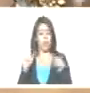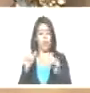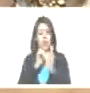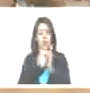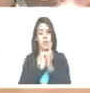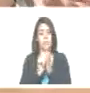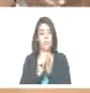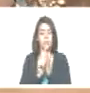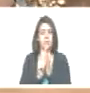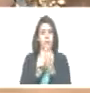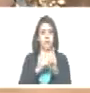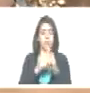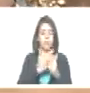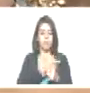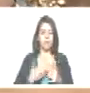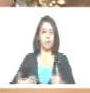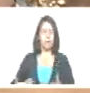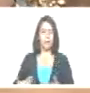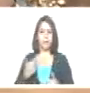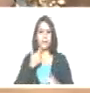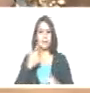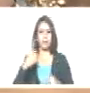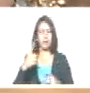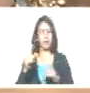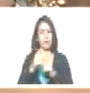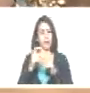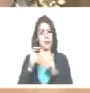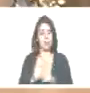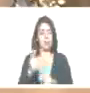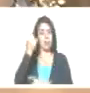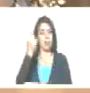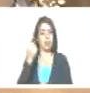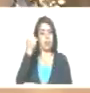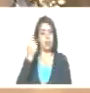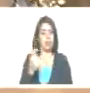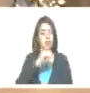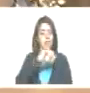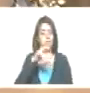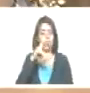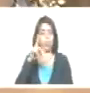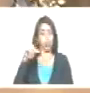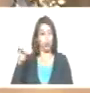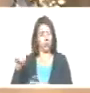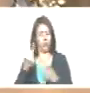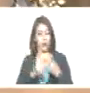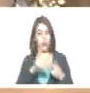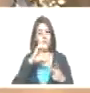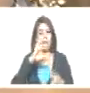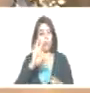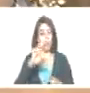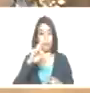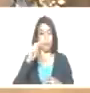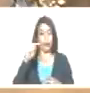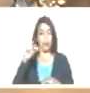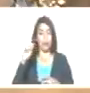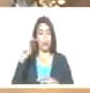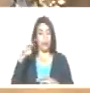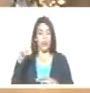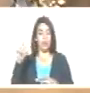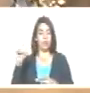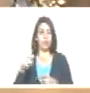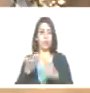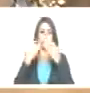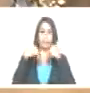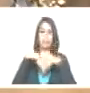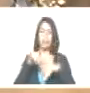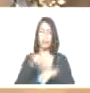el presidente cedió el derecho de palabra a los diputados Julio Chávez y Fernando Bastidas. Seguidamente, el